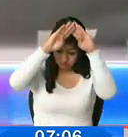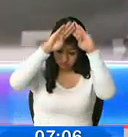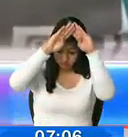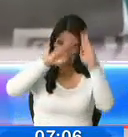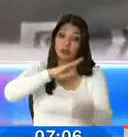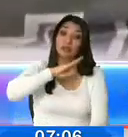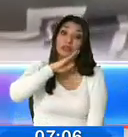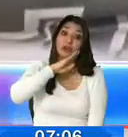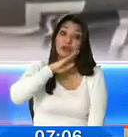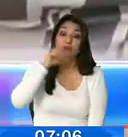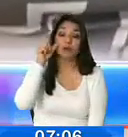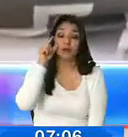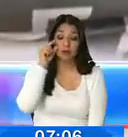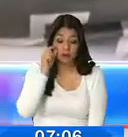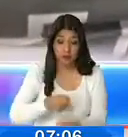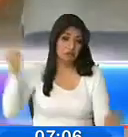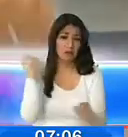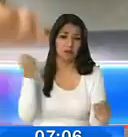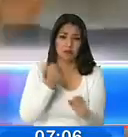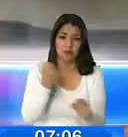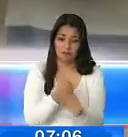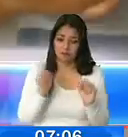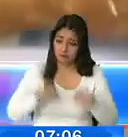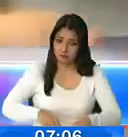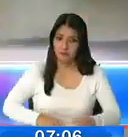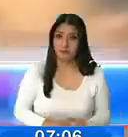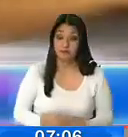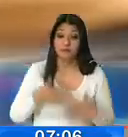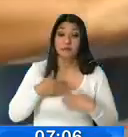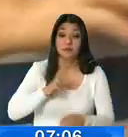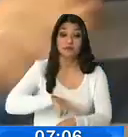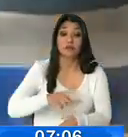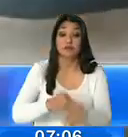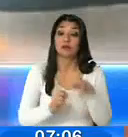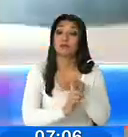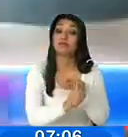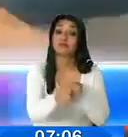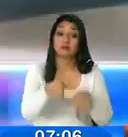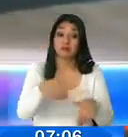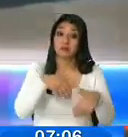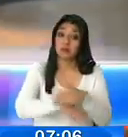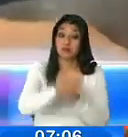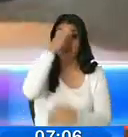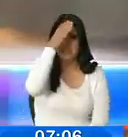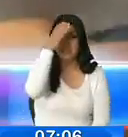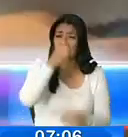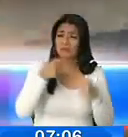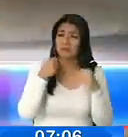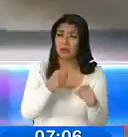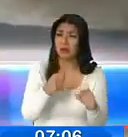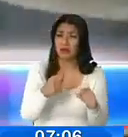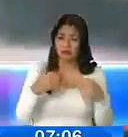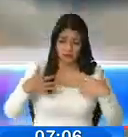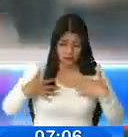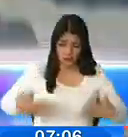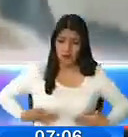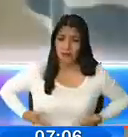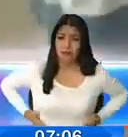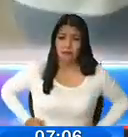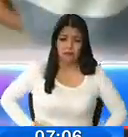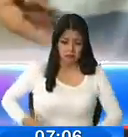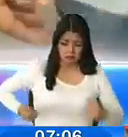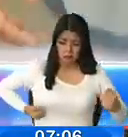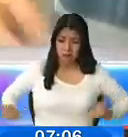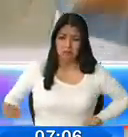dormir. Y medio cierran los ojos, le caen a golpe. Que mi sobrino se ha escapado porque dice que aquí hay mucho maltrato. Y golpe de aquí, todo esto